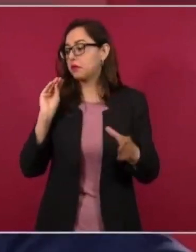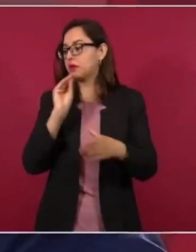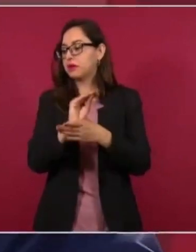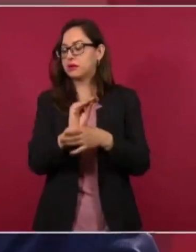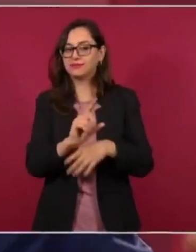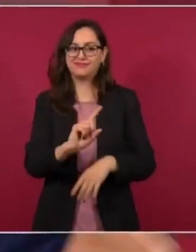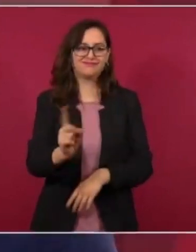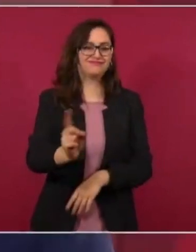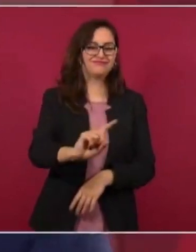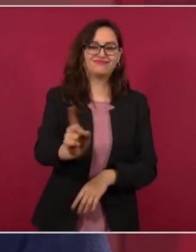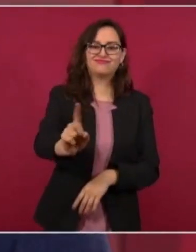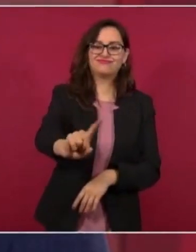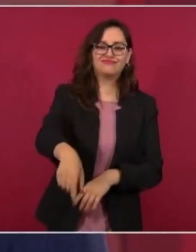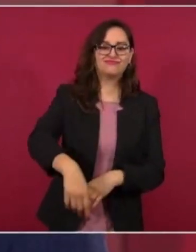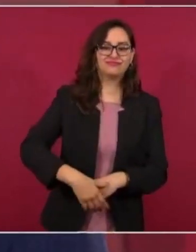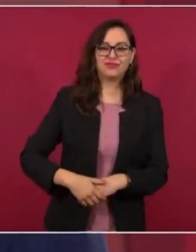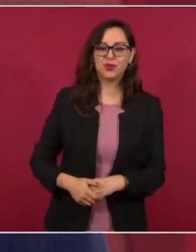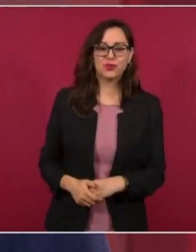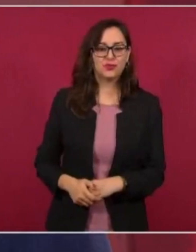Claro que no.